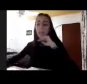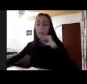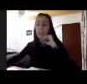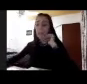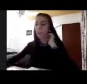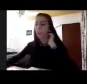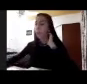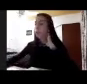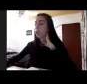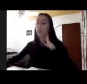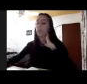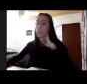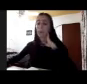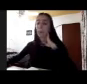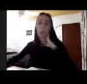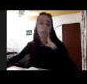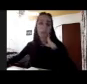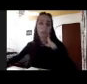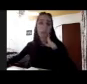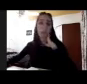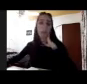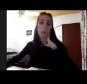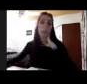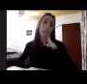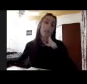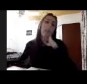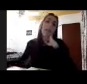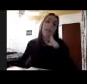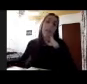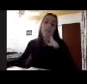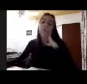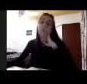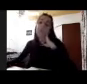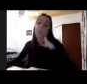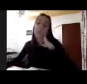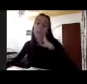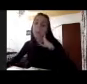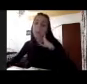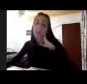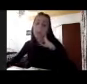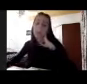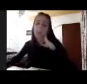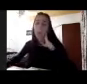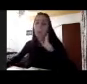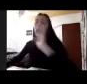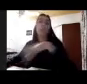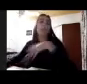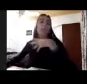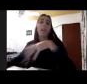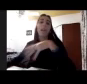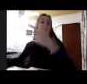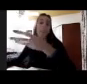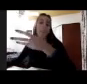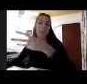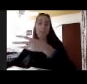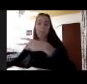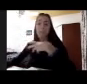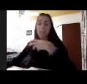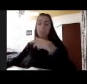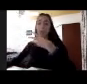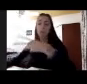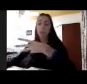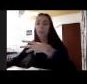esta vivienda, sino que yo llego a mi plataforma y capaz que nada, me junto con alguien